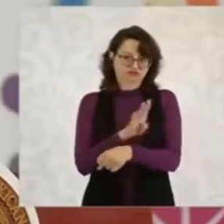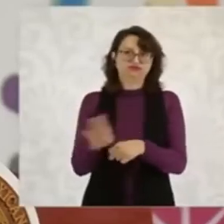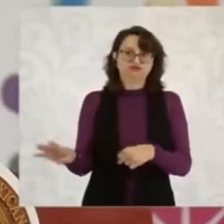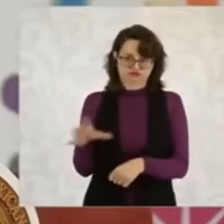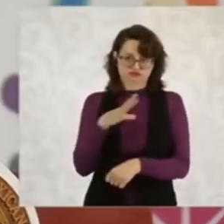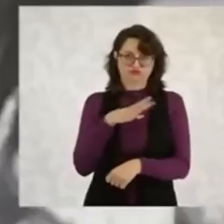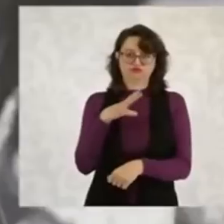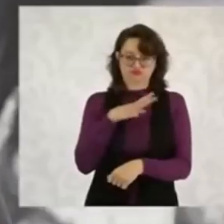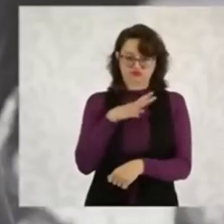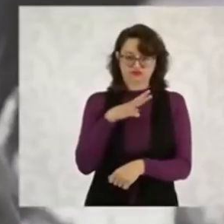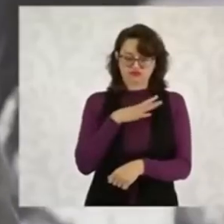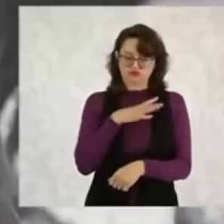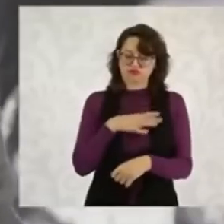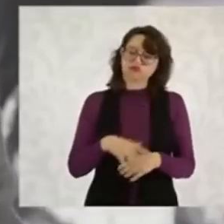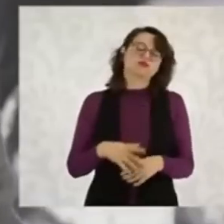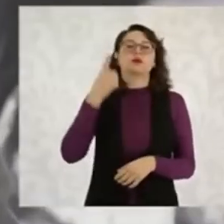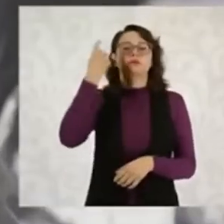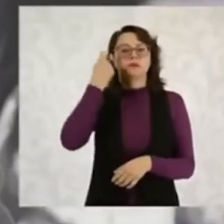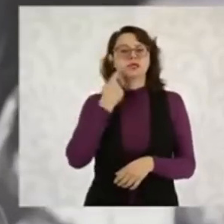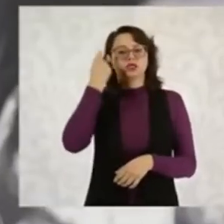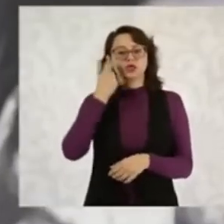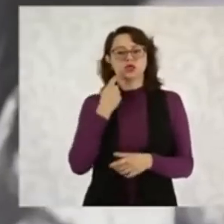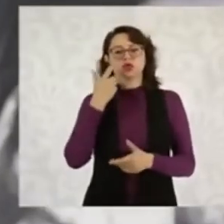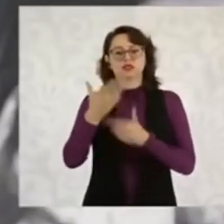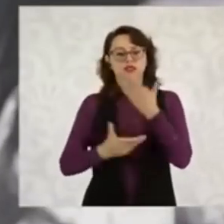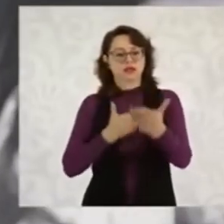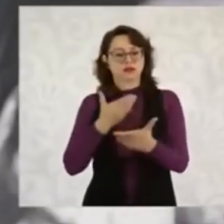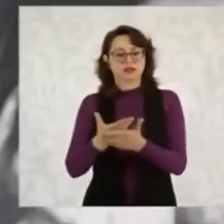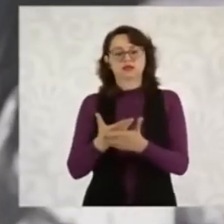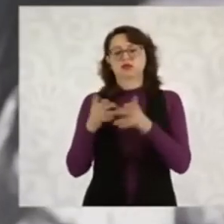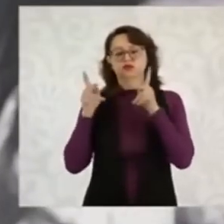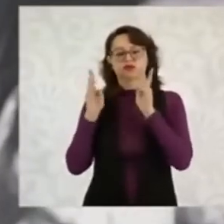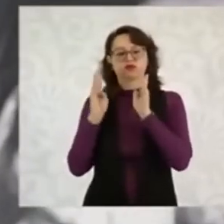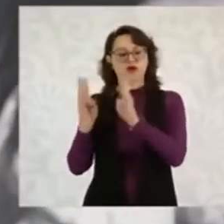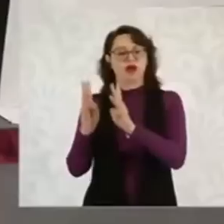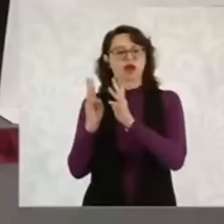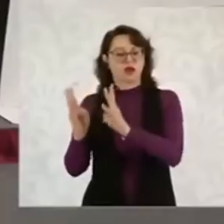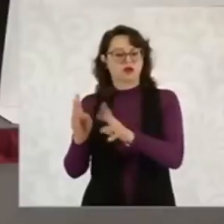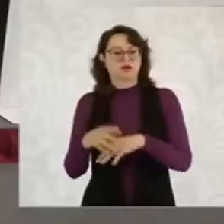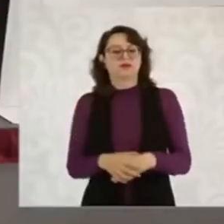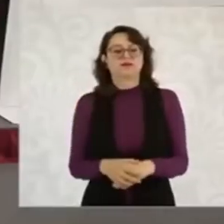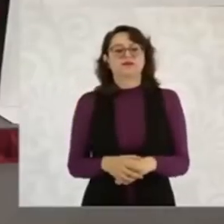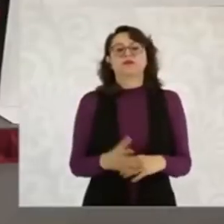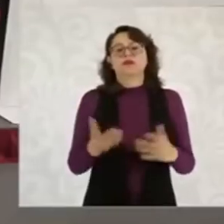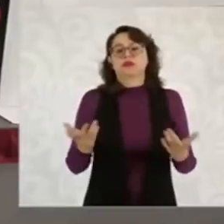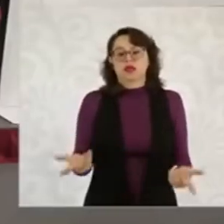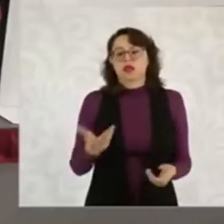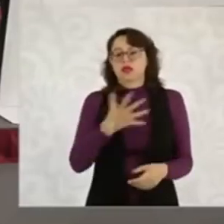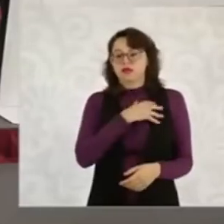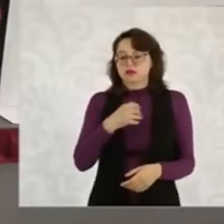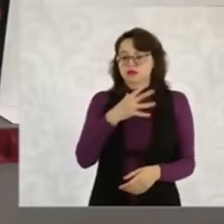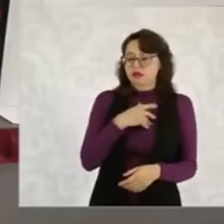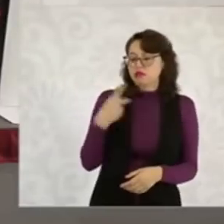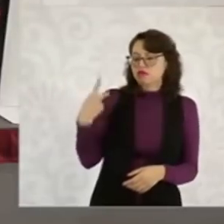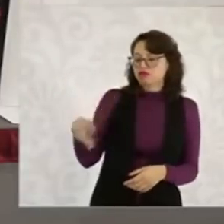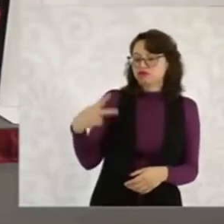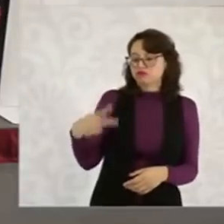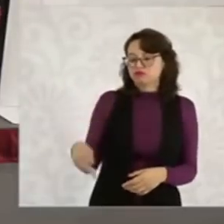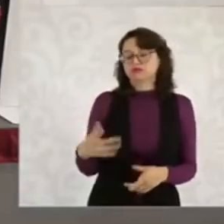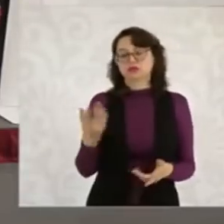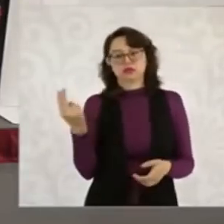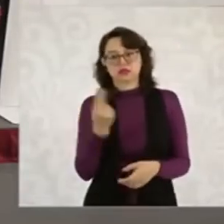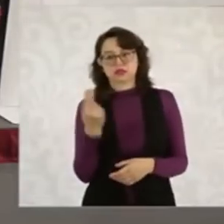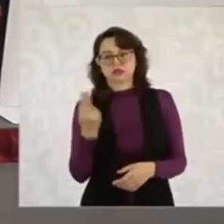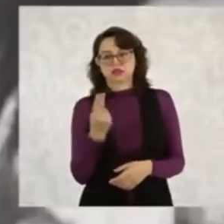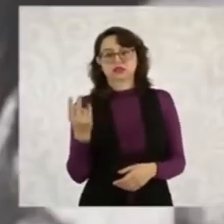caso, y acceso también a la pensión y servicios funerarios. Por la otra, acceso a guarderías y prestaciones